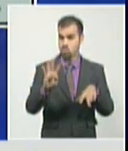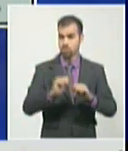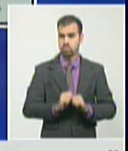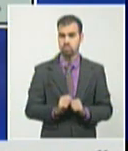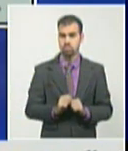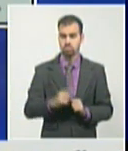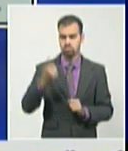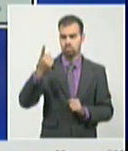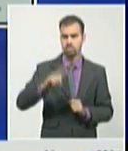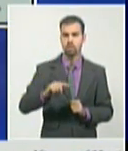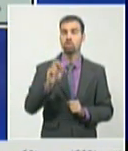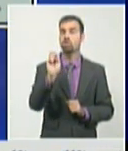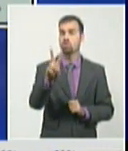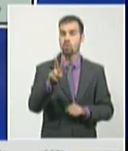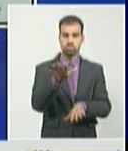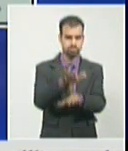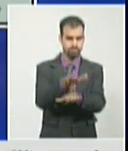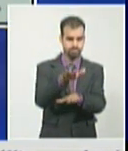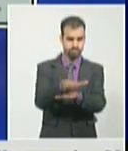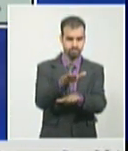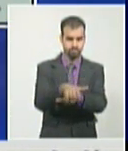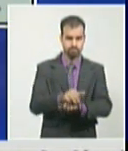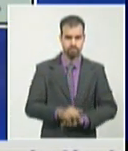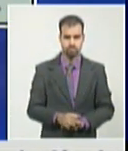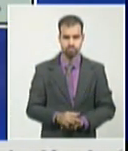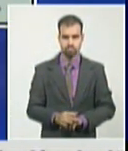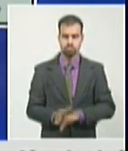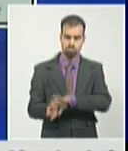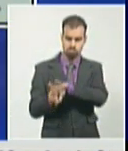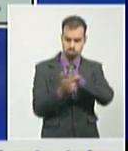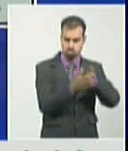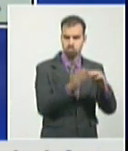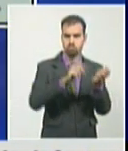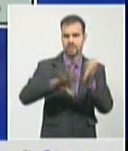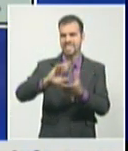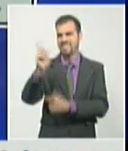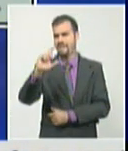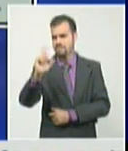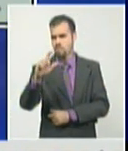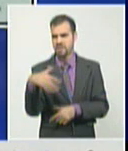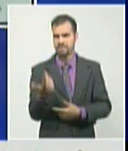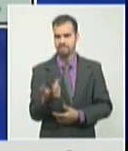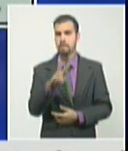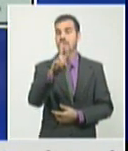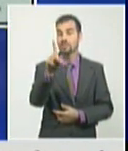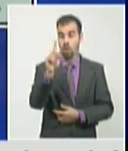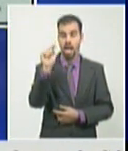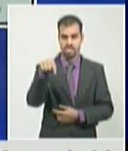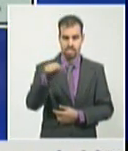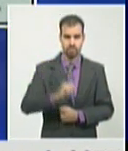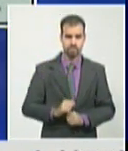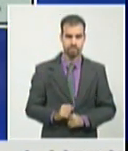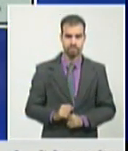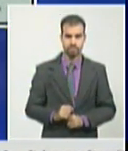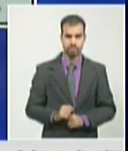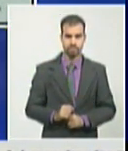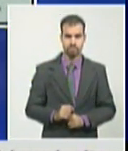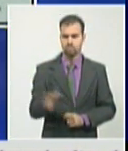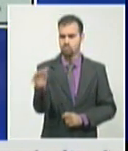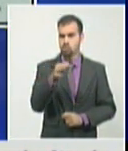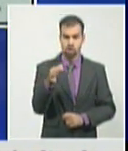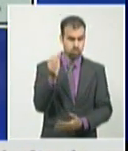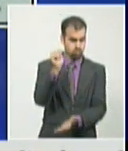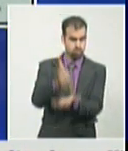managua en el caso de camagüey se confirmó en 21 casos 20 del municipio camagüey